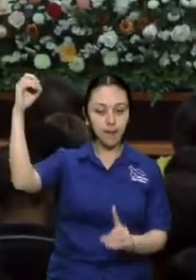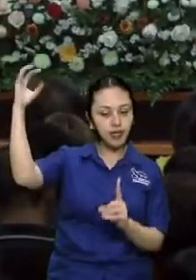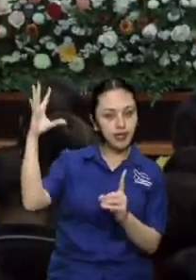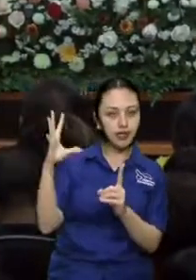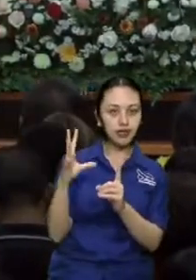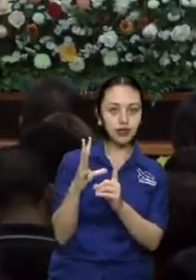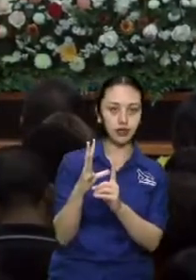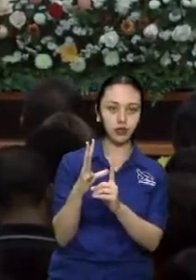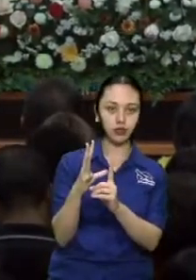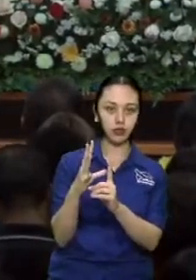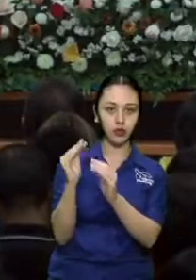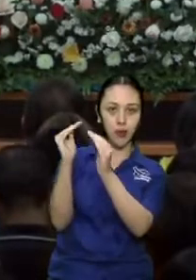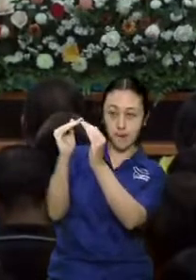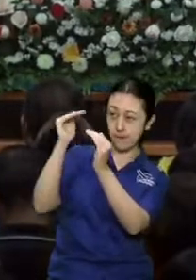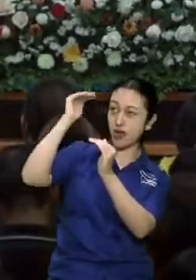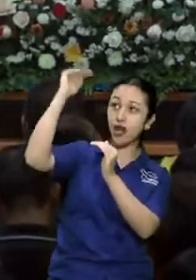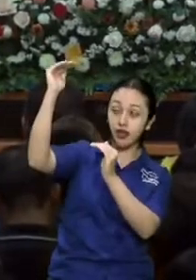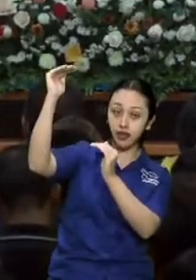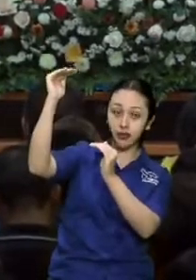Recibe al menor.